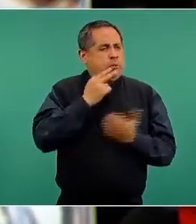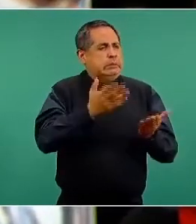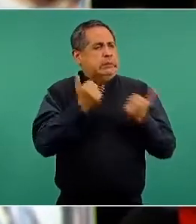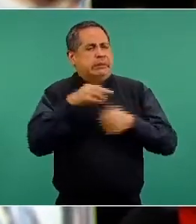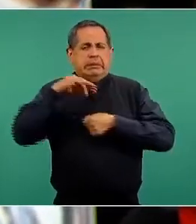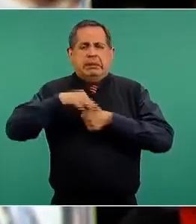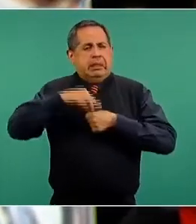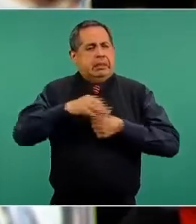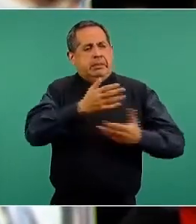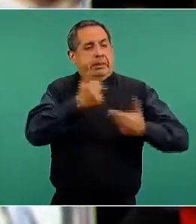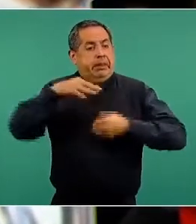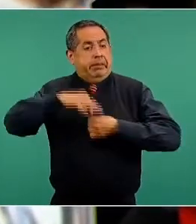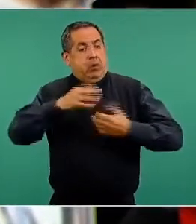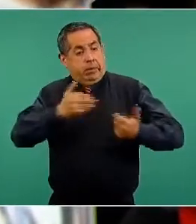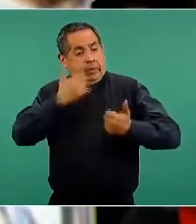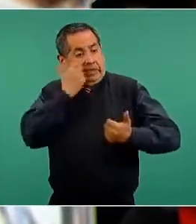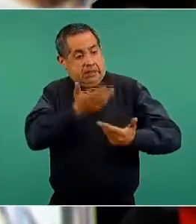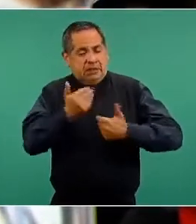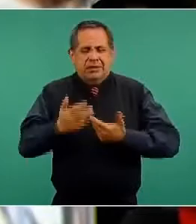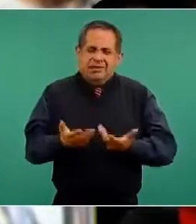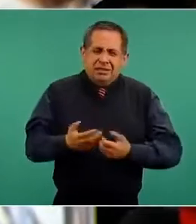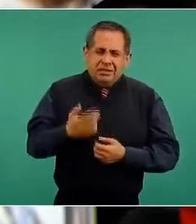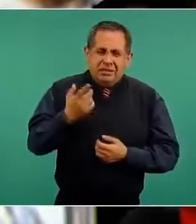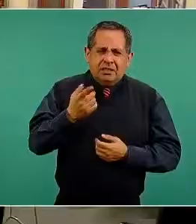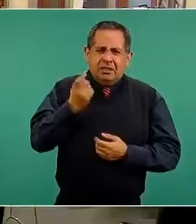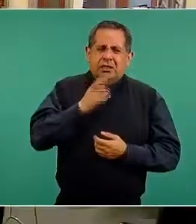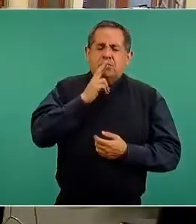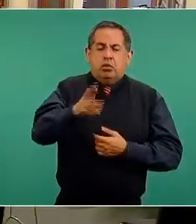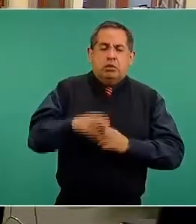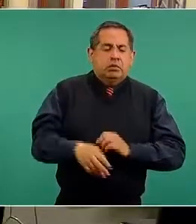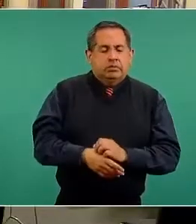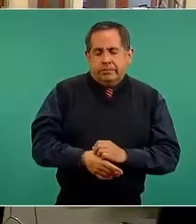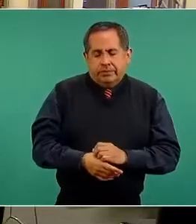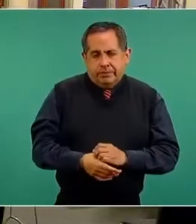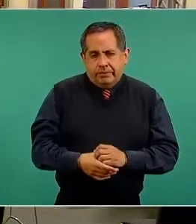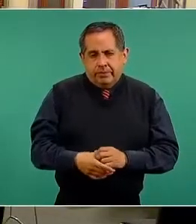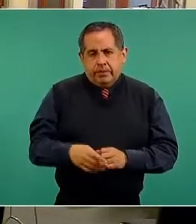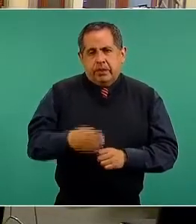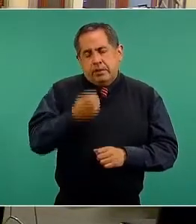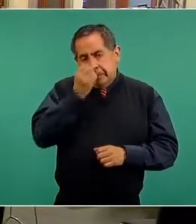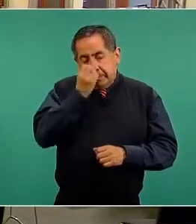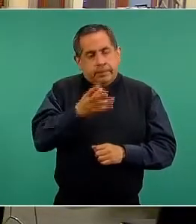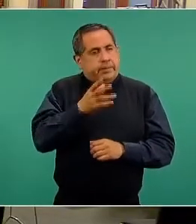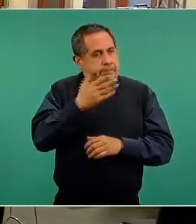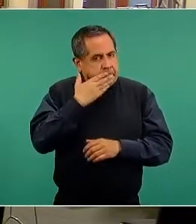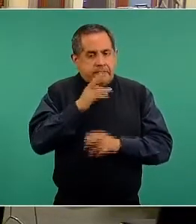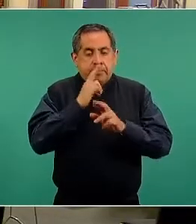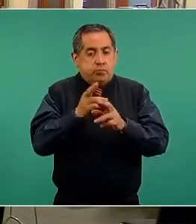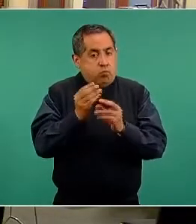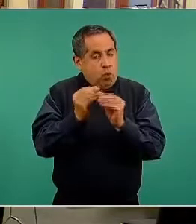la vacuna. ¿Qué podría responder a eso? Respondo mucho, me interesa que esto quede muy claro.